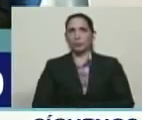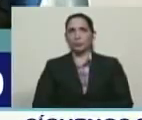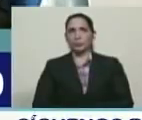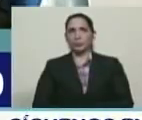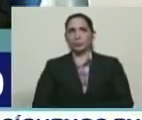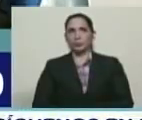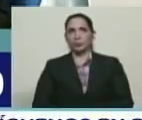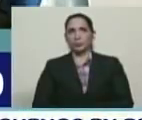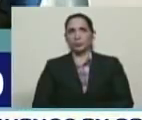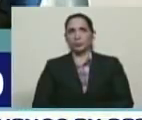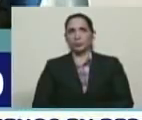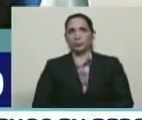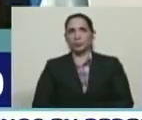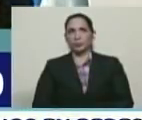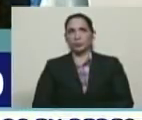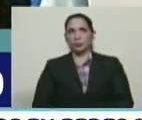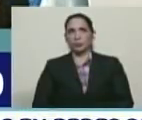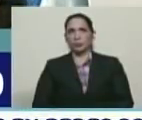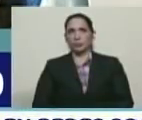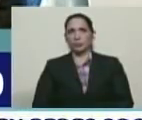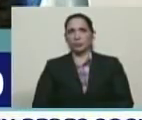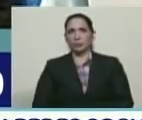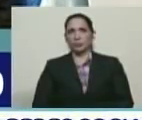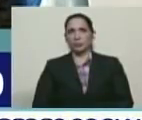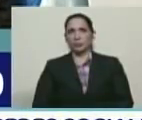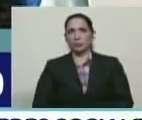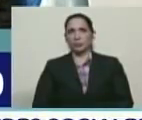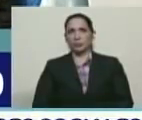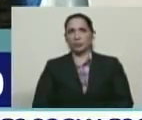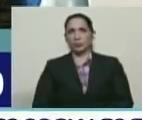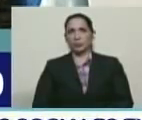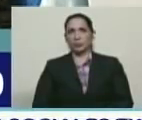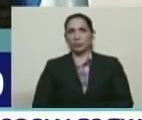golpea muy pero muy duramente a la familia venezolana.